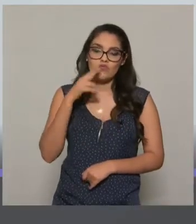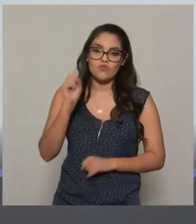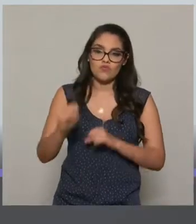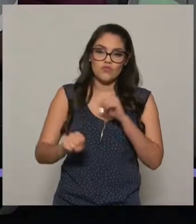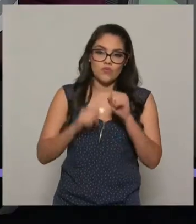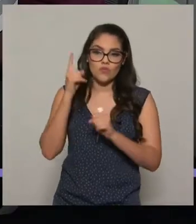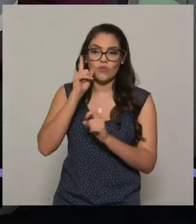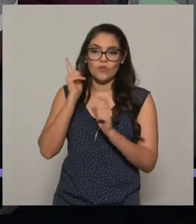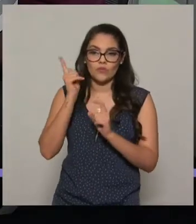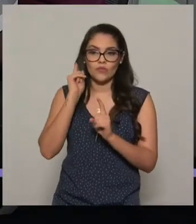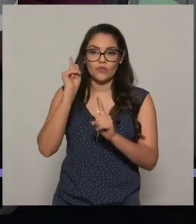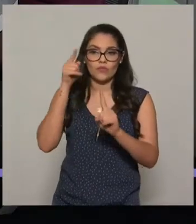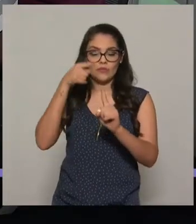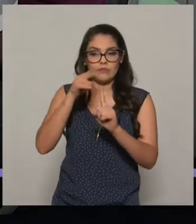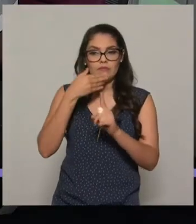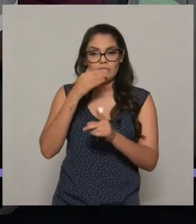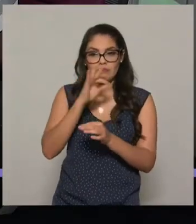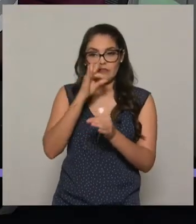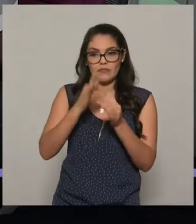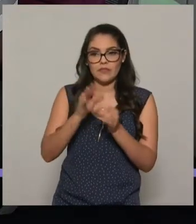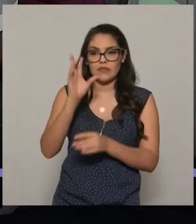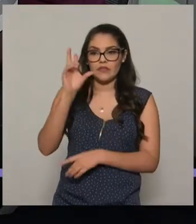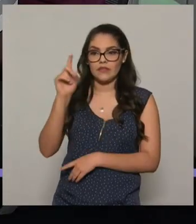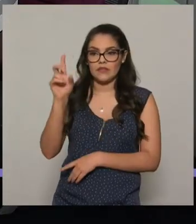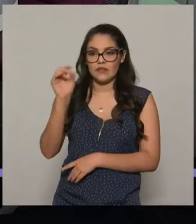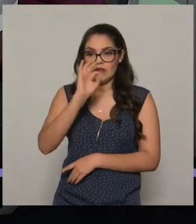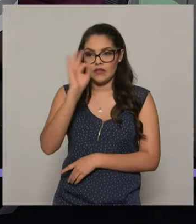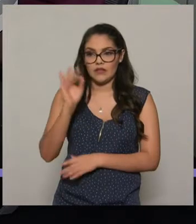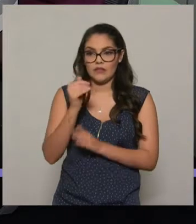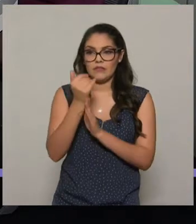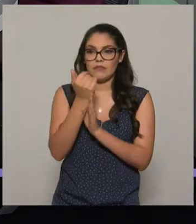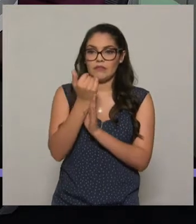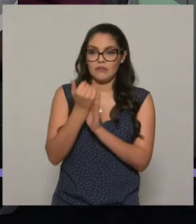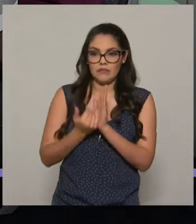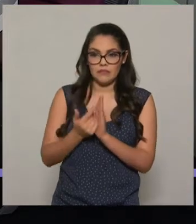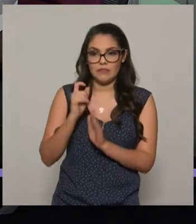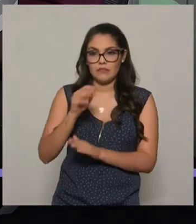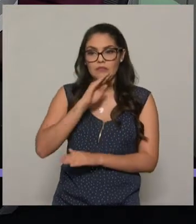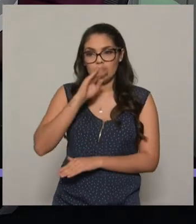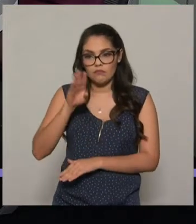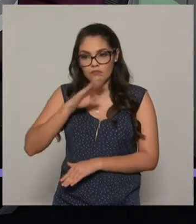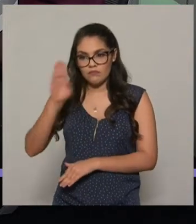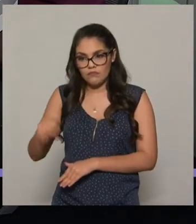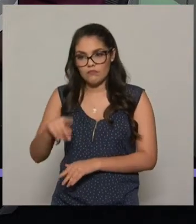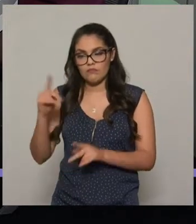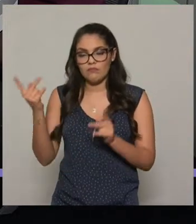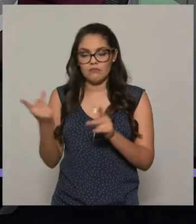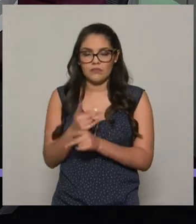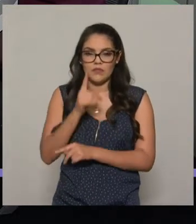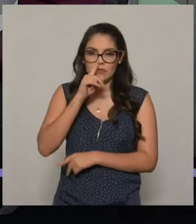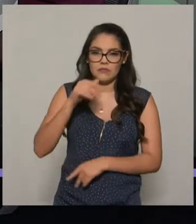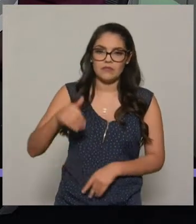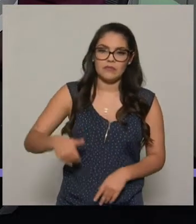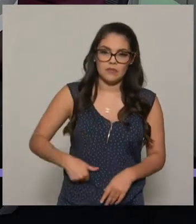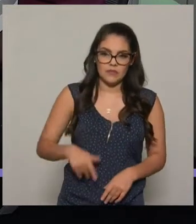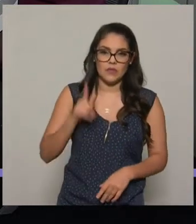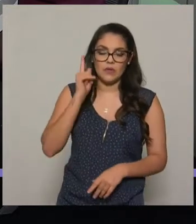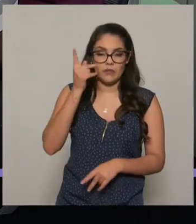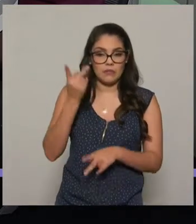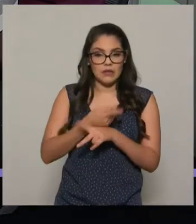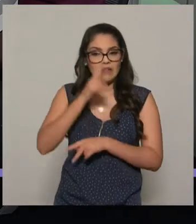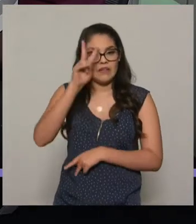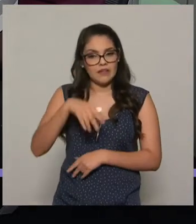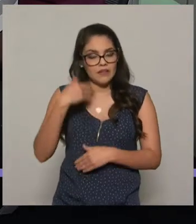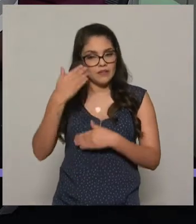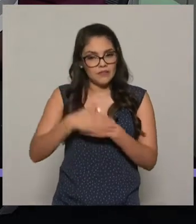que la meta se concrete, que este 30% de reducción de muertes en incidentes viales pues sea una realidad al